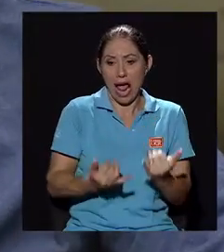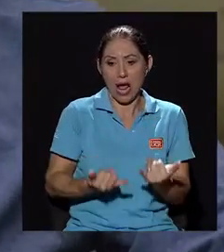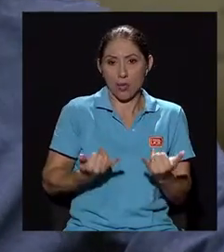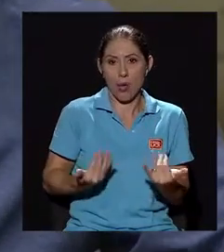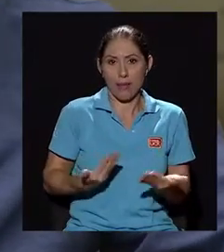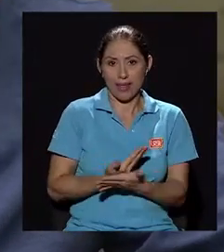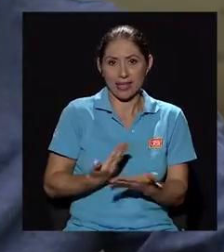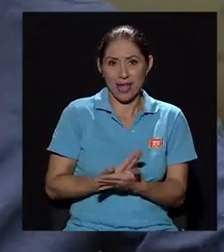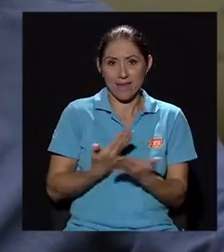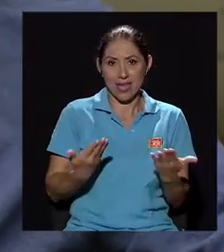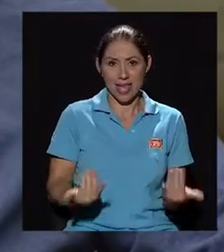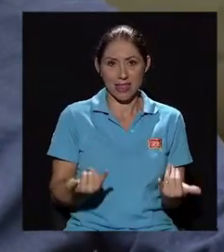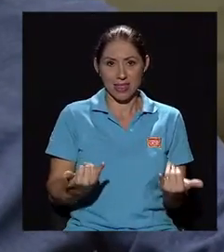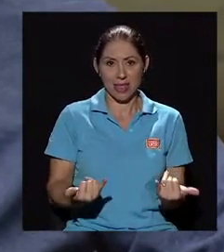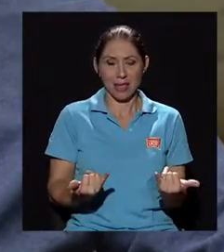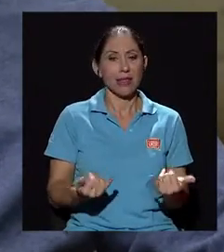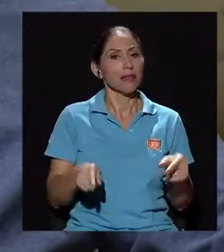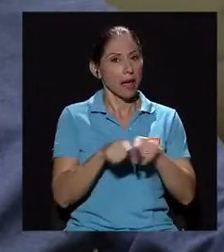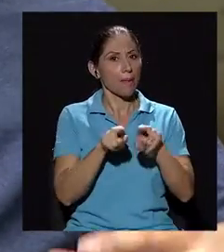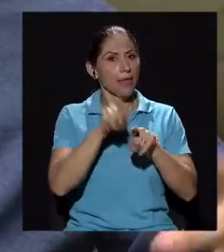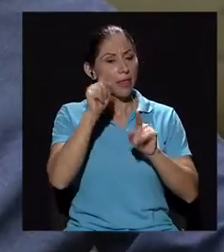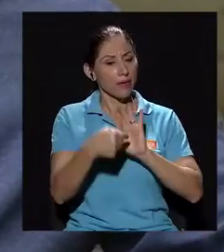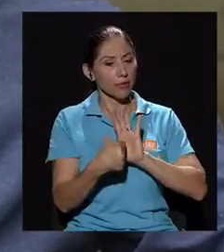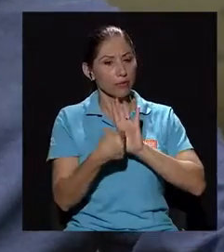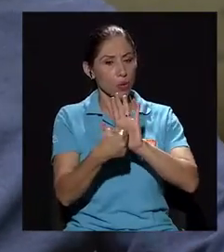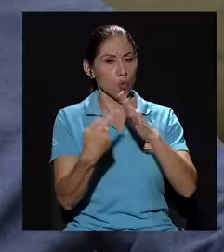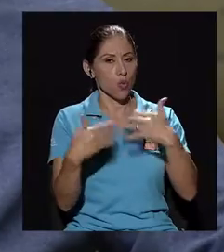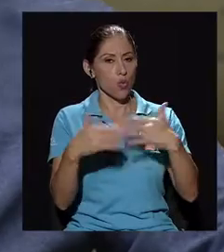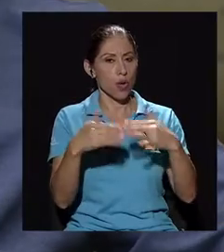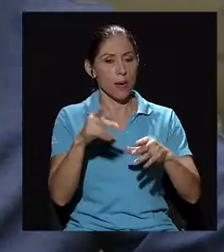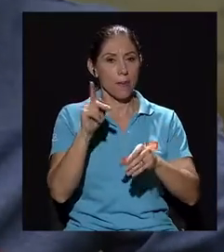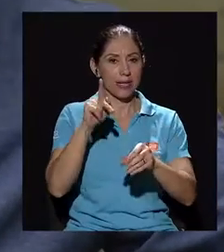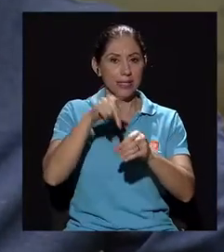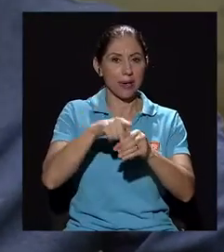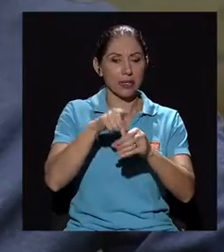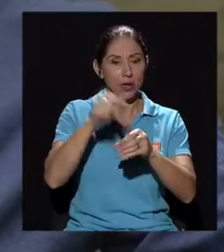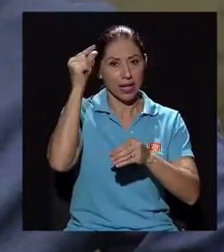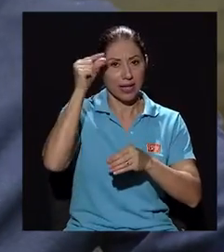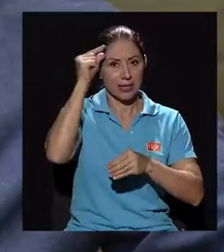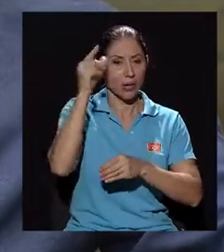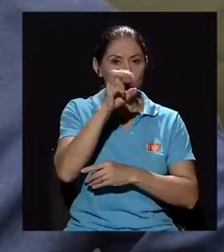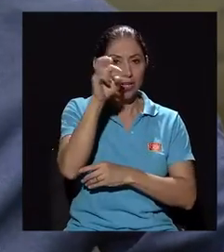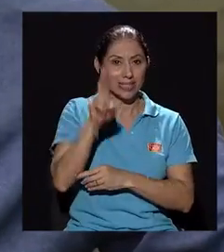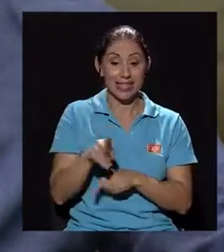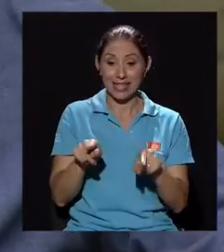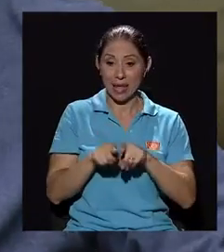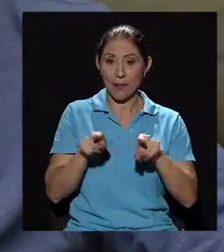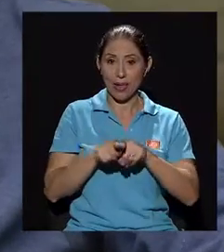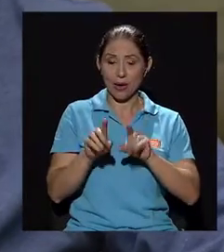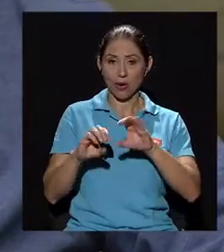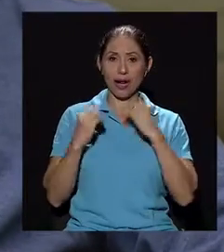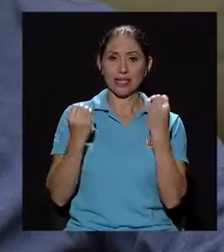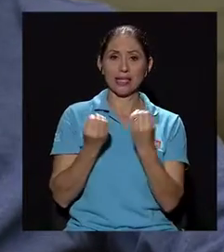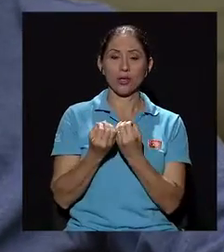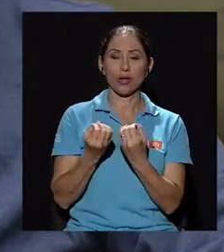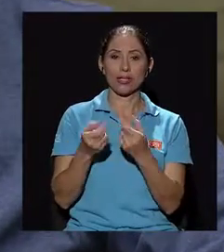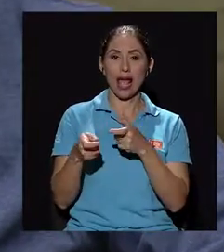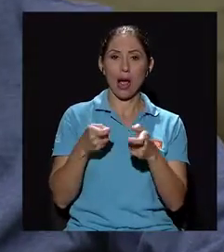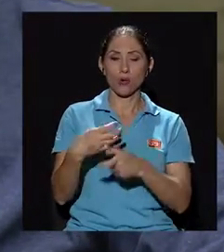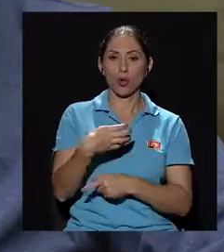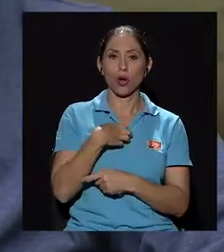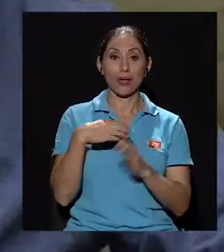está vigente. Claro, hay que destacar la participación del Estado costarricense y las organizaciones autónomas, ¿verdad?, como la Caja. No